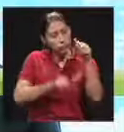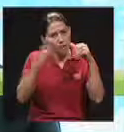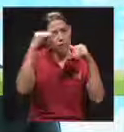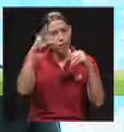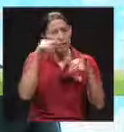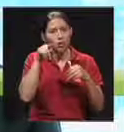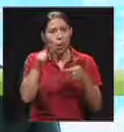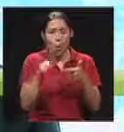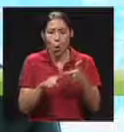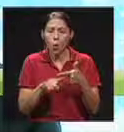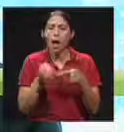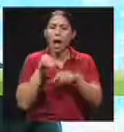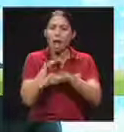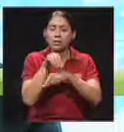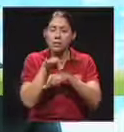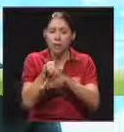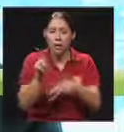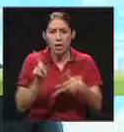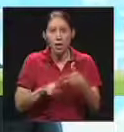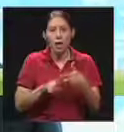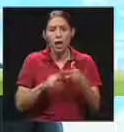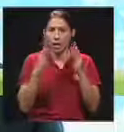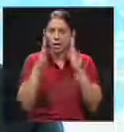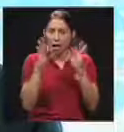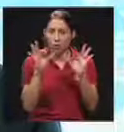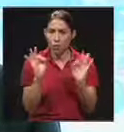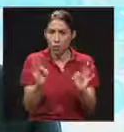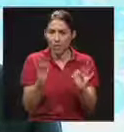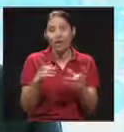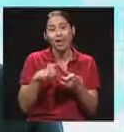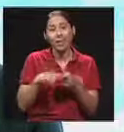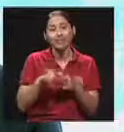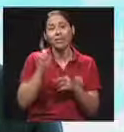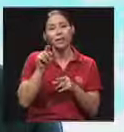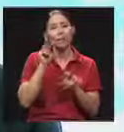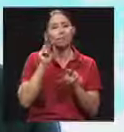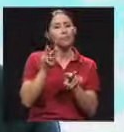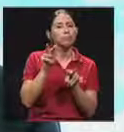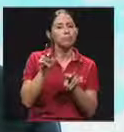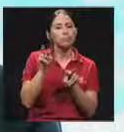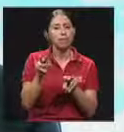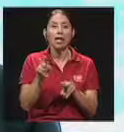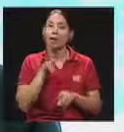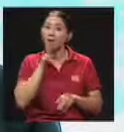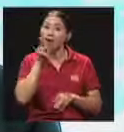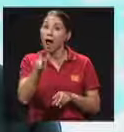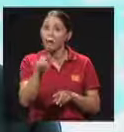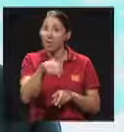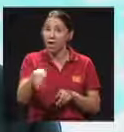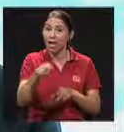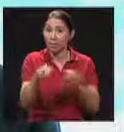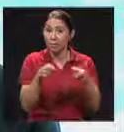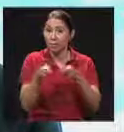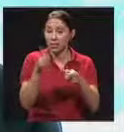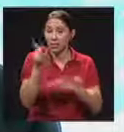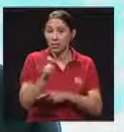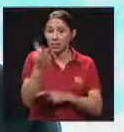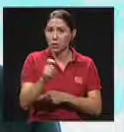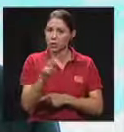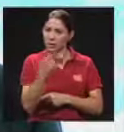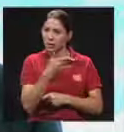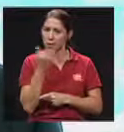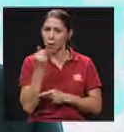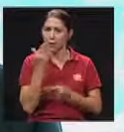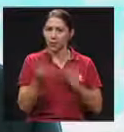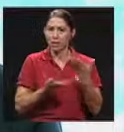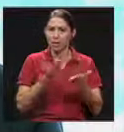las personas que trabajan en la operadora, que reciba un buen trato, pues tengo que fijarme en esas operadoras, que dan mejor servicio al cliente, en las